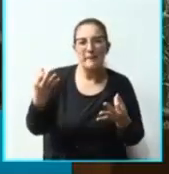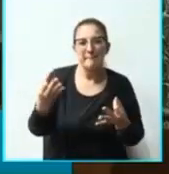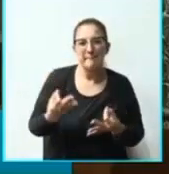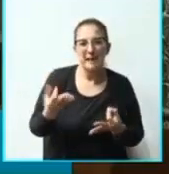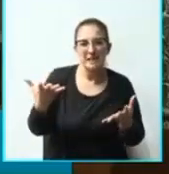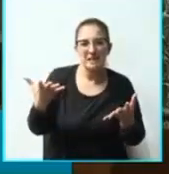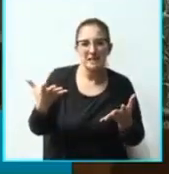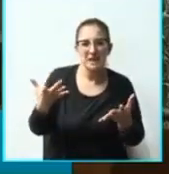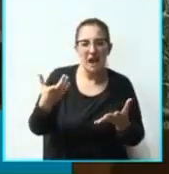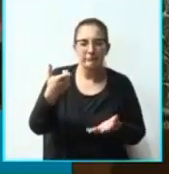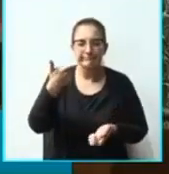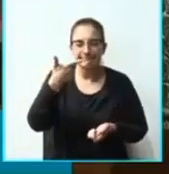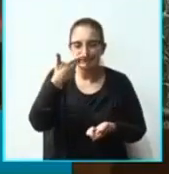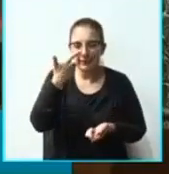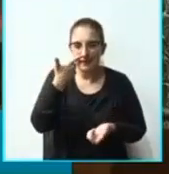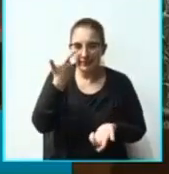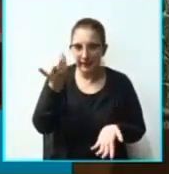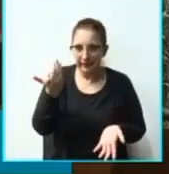una especial interés